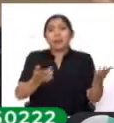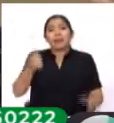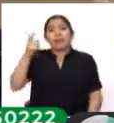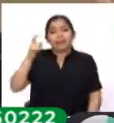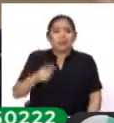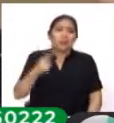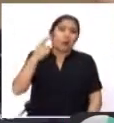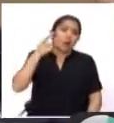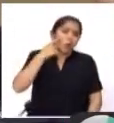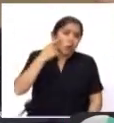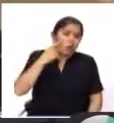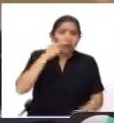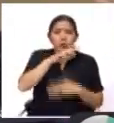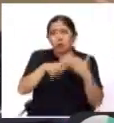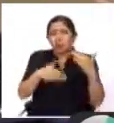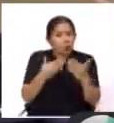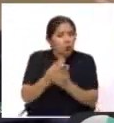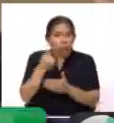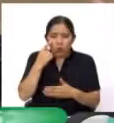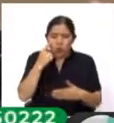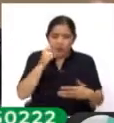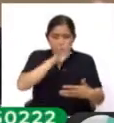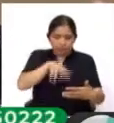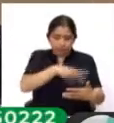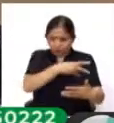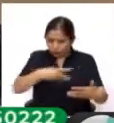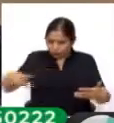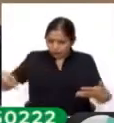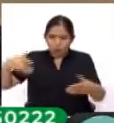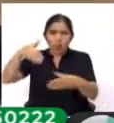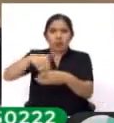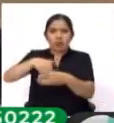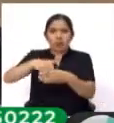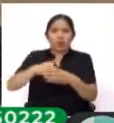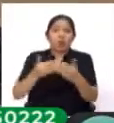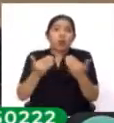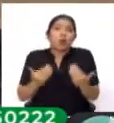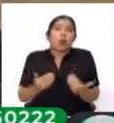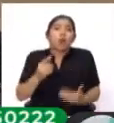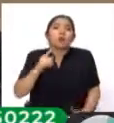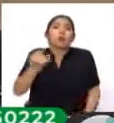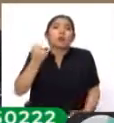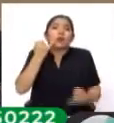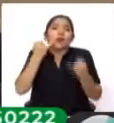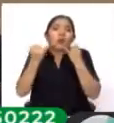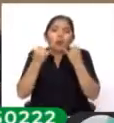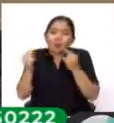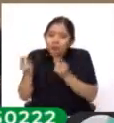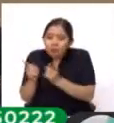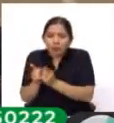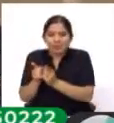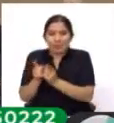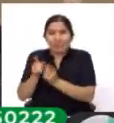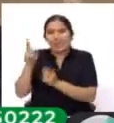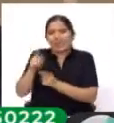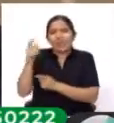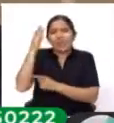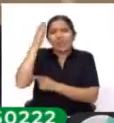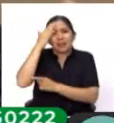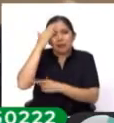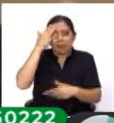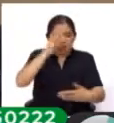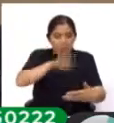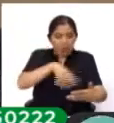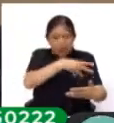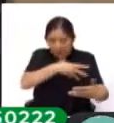que conocer todos el calendario electoral, lo que hemos conocido es simplemente una versión, necesitamos conocer el calendario